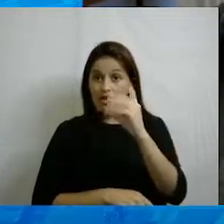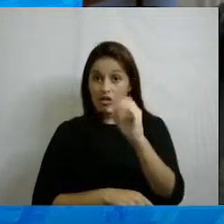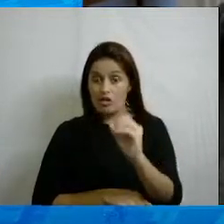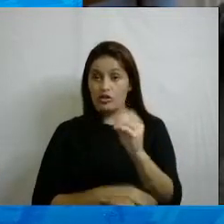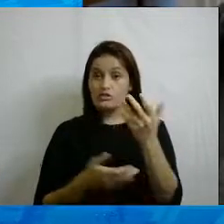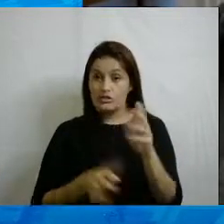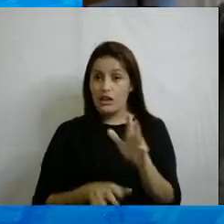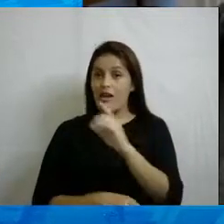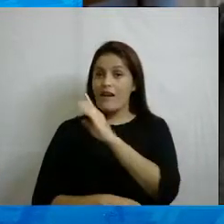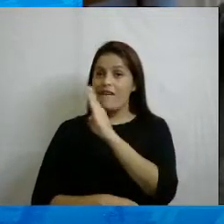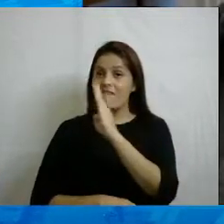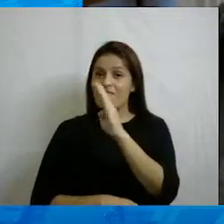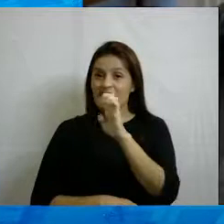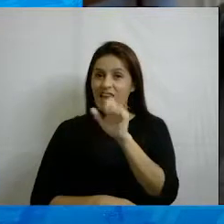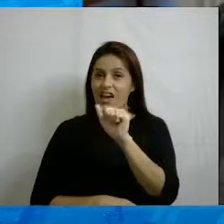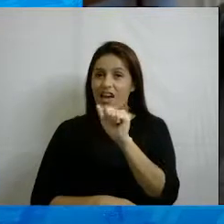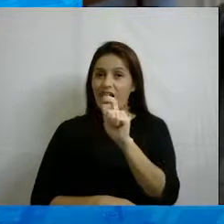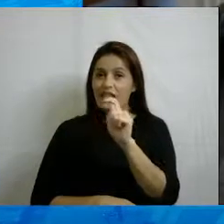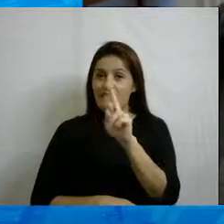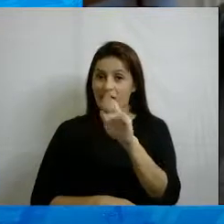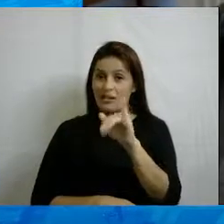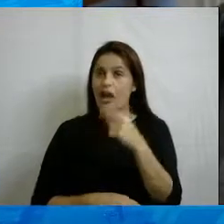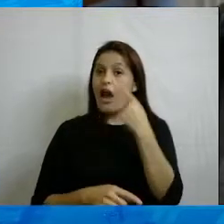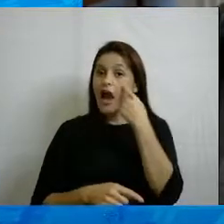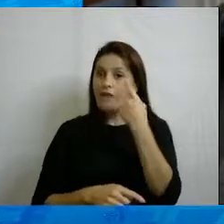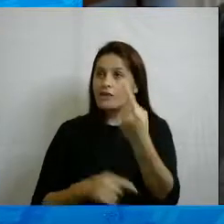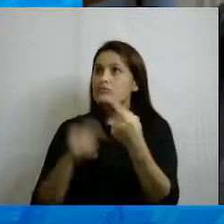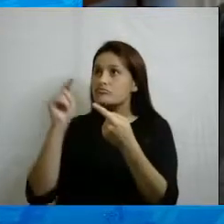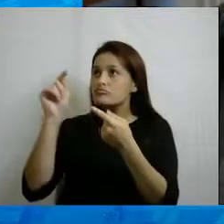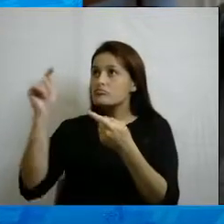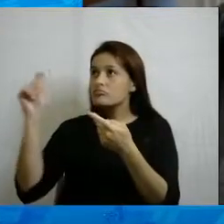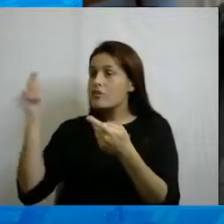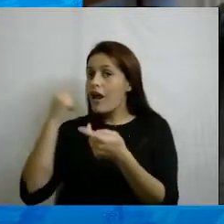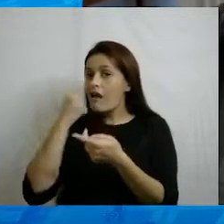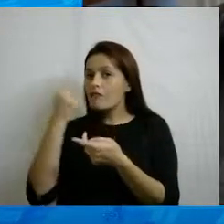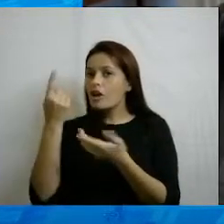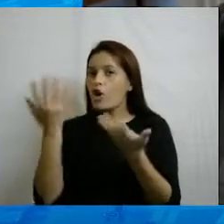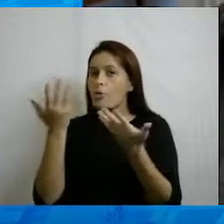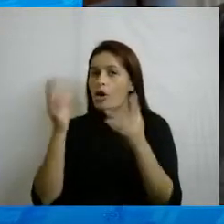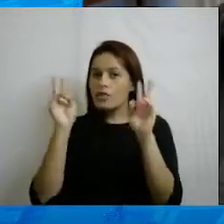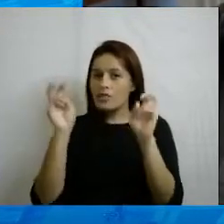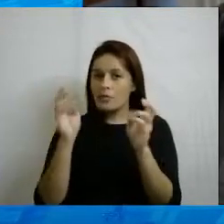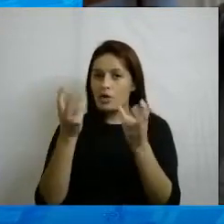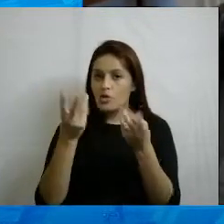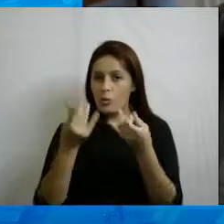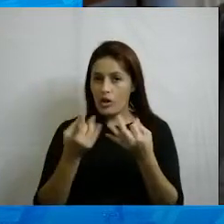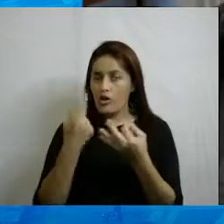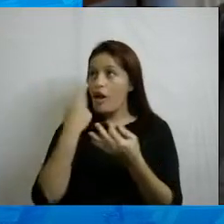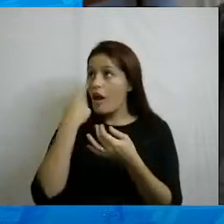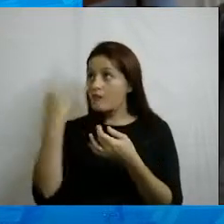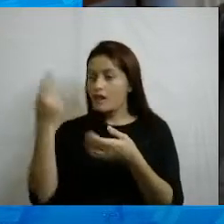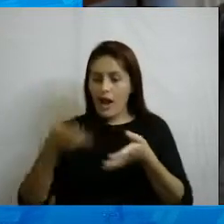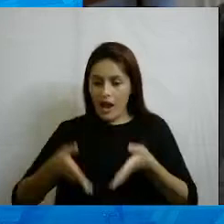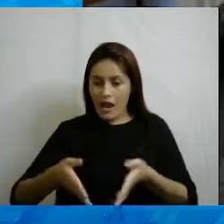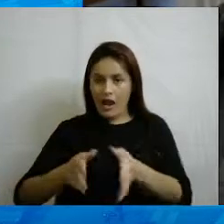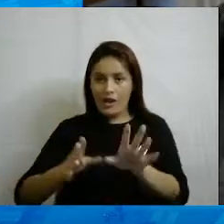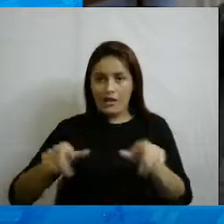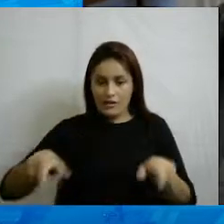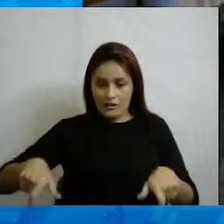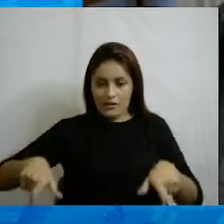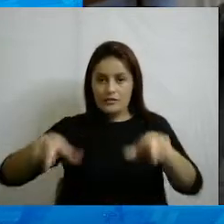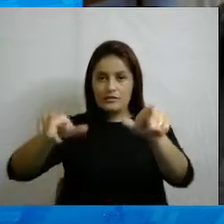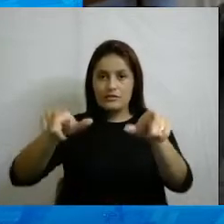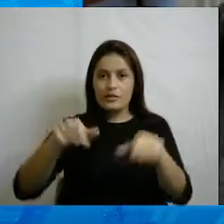Beatriz, cuando fue a la población a verificar, a ver en terreno en qué condiciones se encontraban las calles y las veredas, en